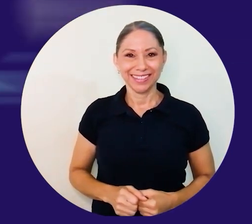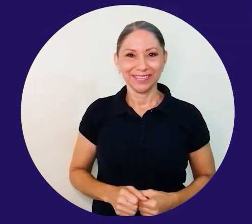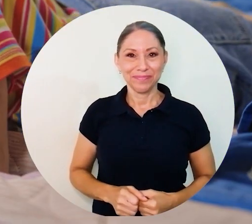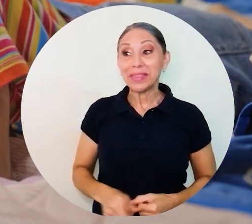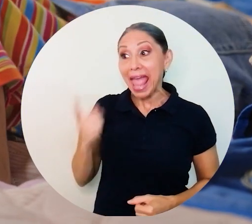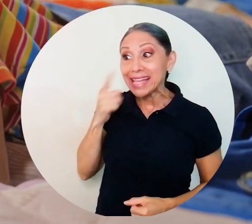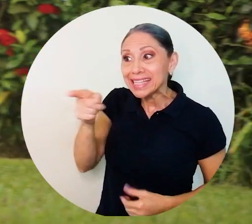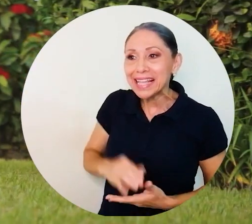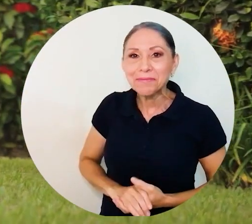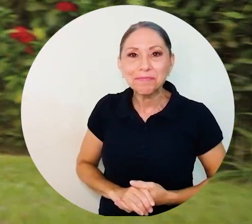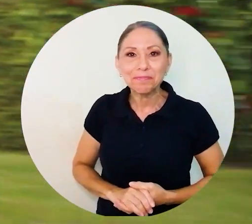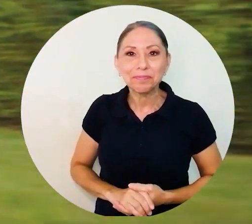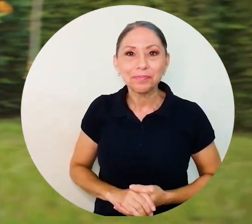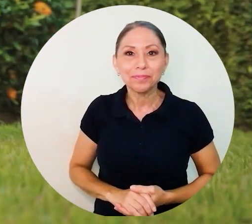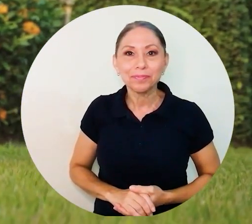¡Es ese!